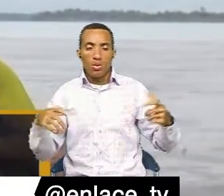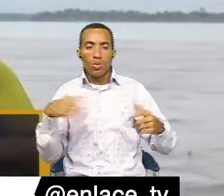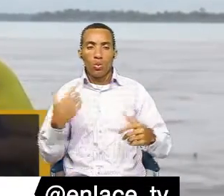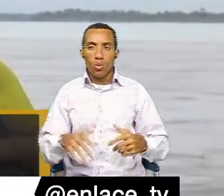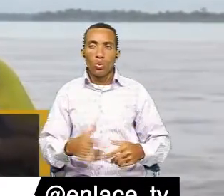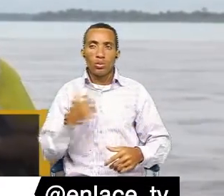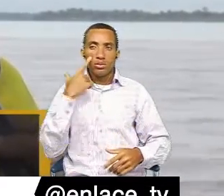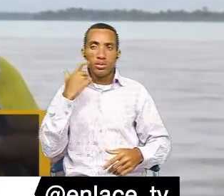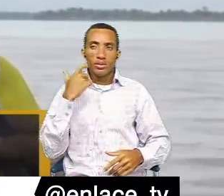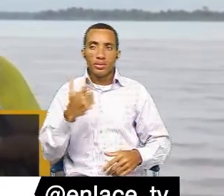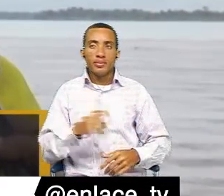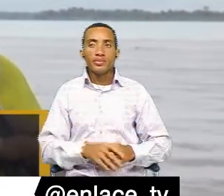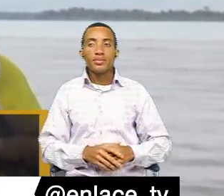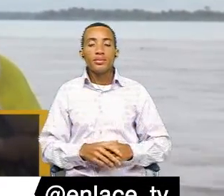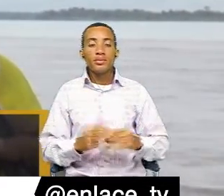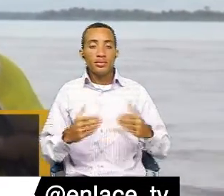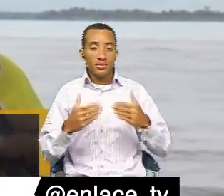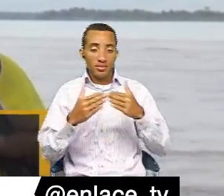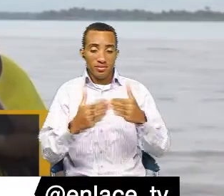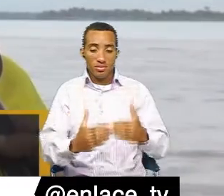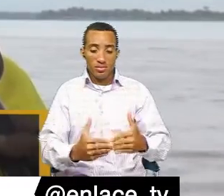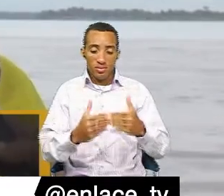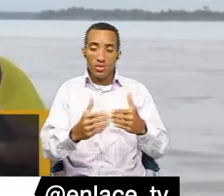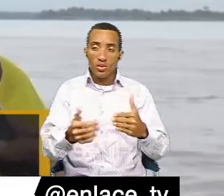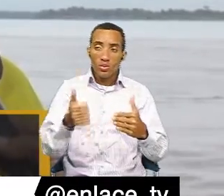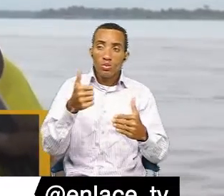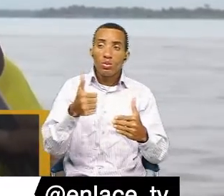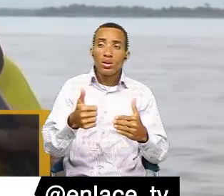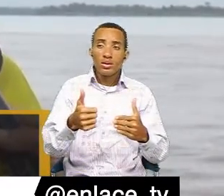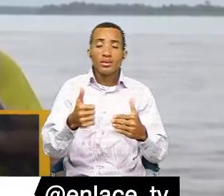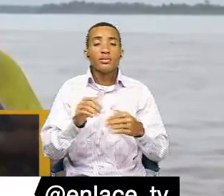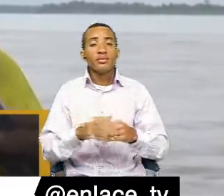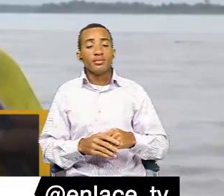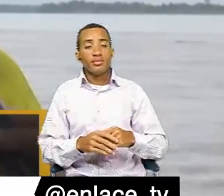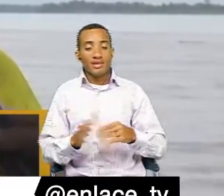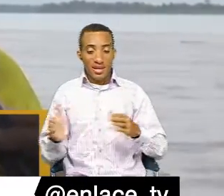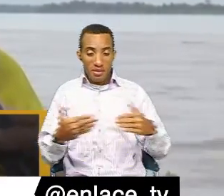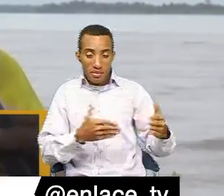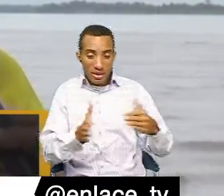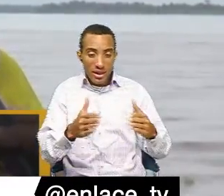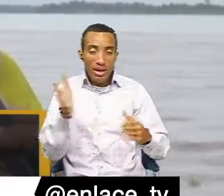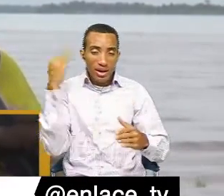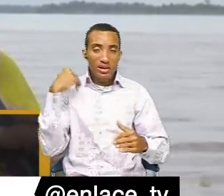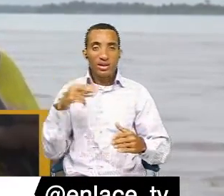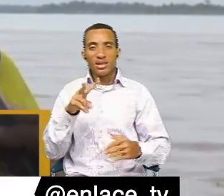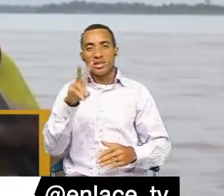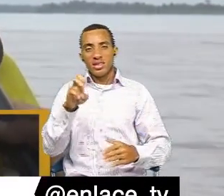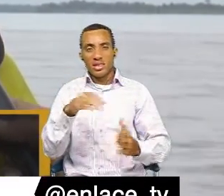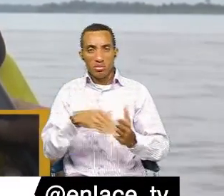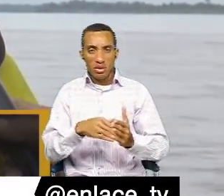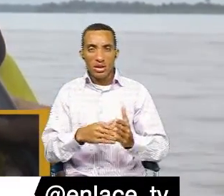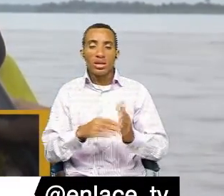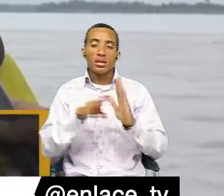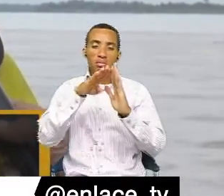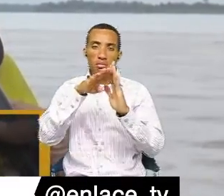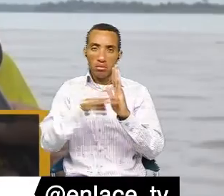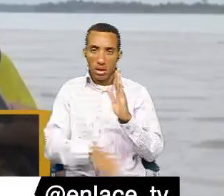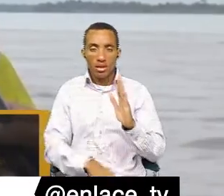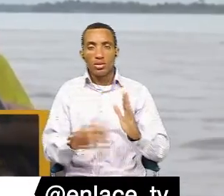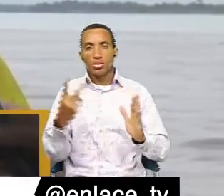subienda, llegaron buenas canoas. Pues el pescado por lo regular, el pescado que estaba a 7.000, a 10.000 pesos, está a 3.000, 2.000 pesos, Boca